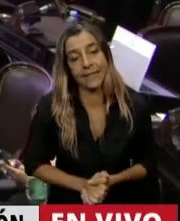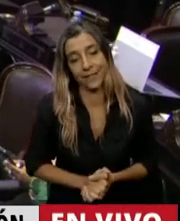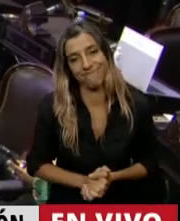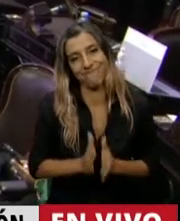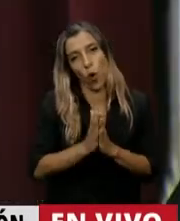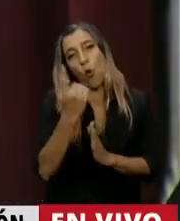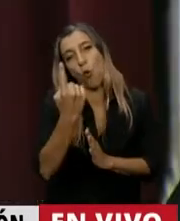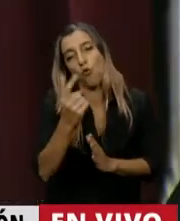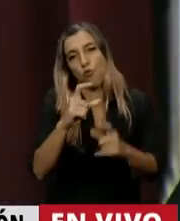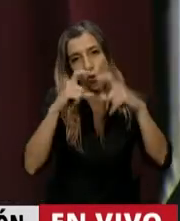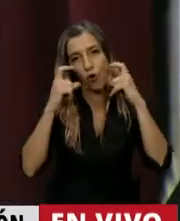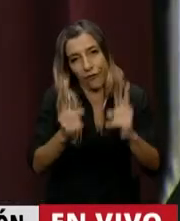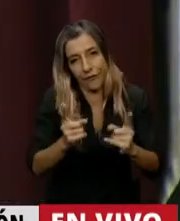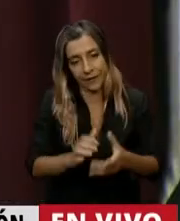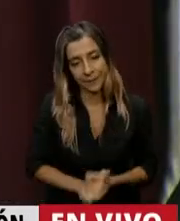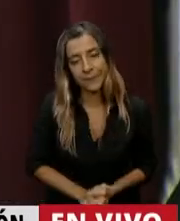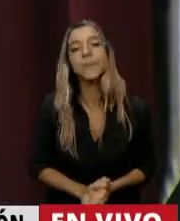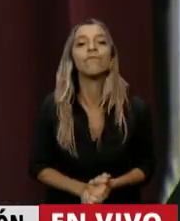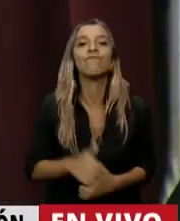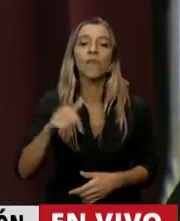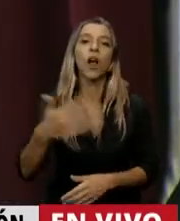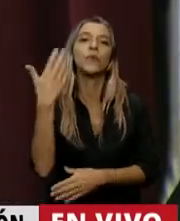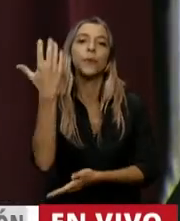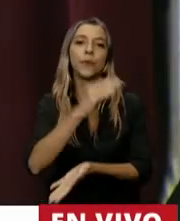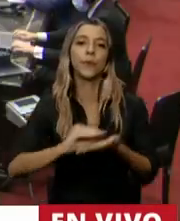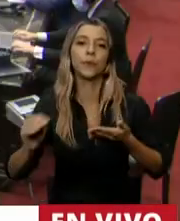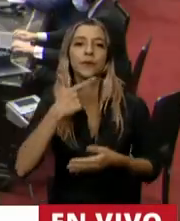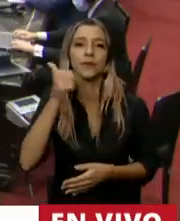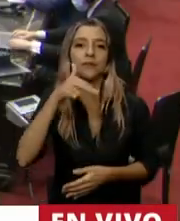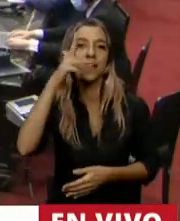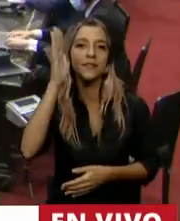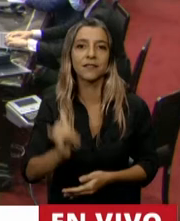En el uso de la palabra, el diputado Francisco Sánchez.